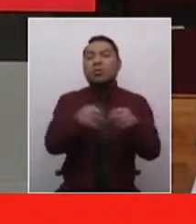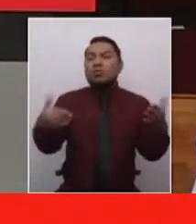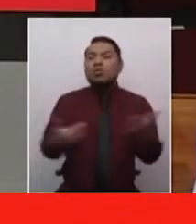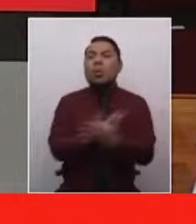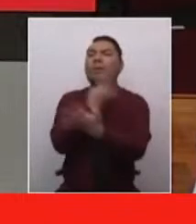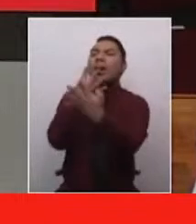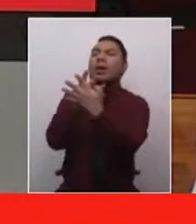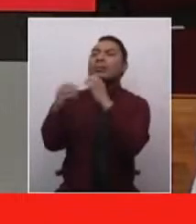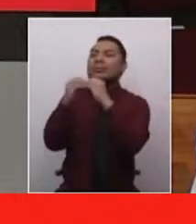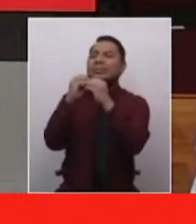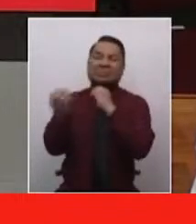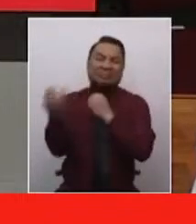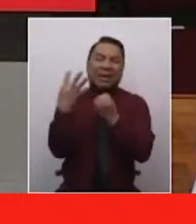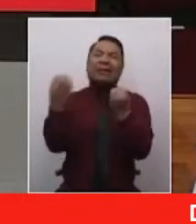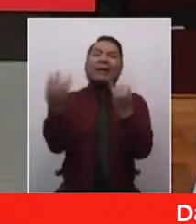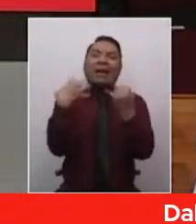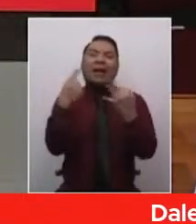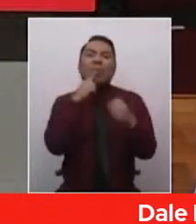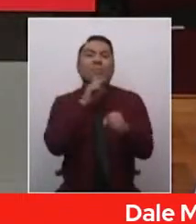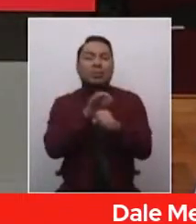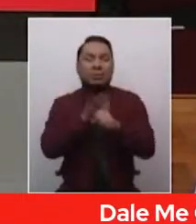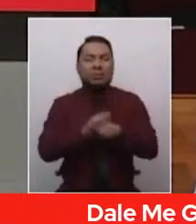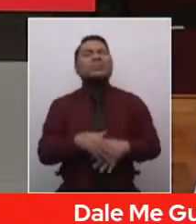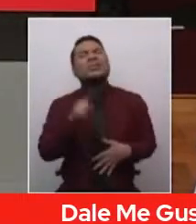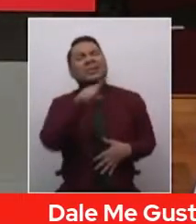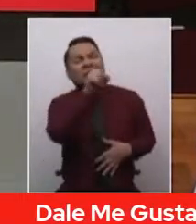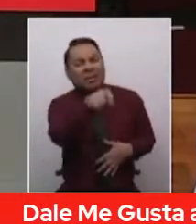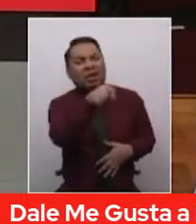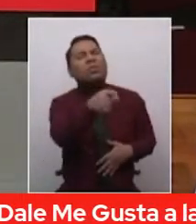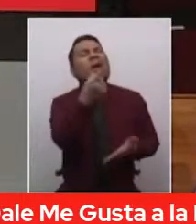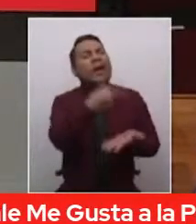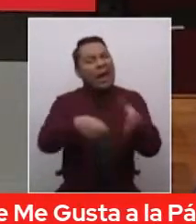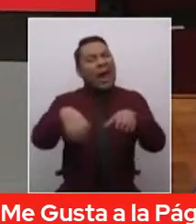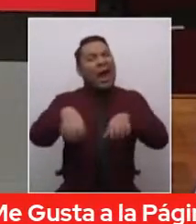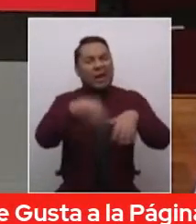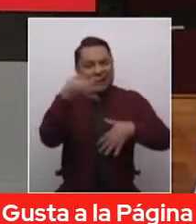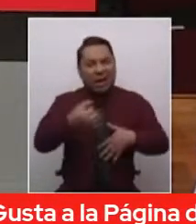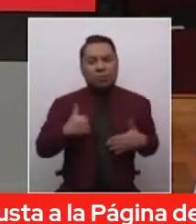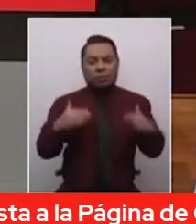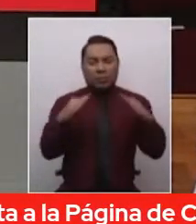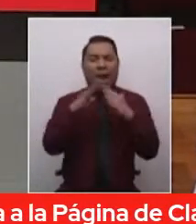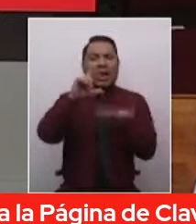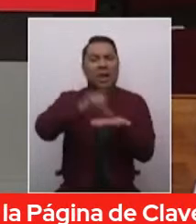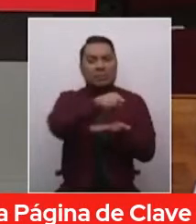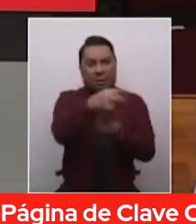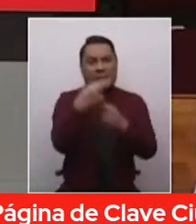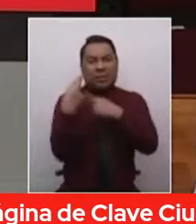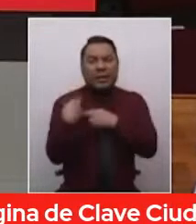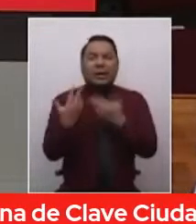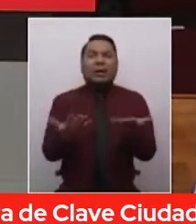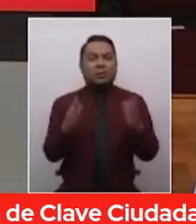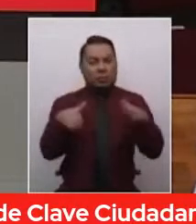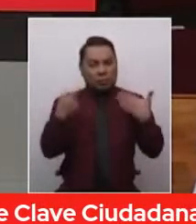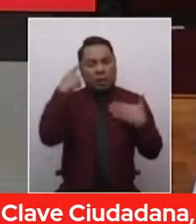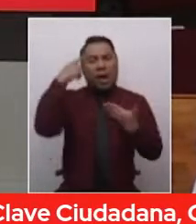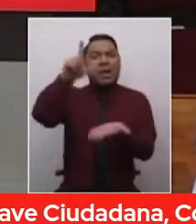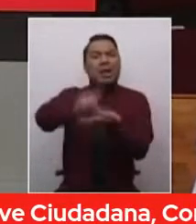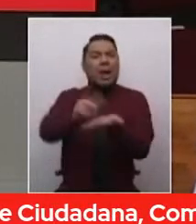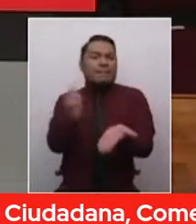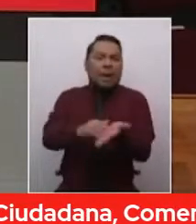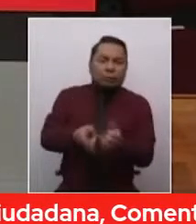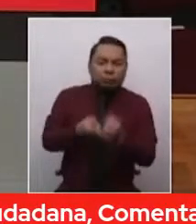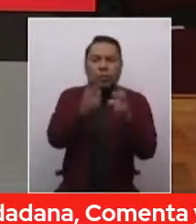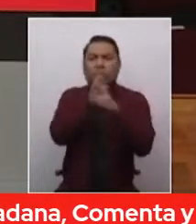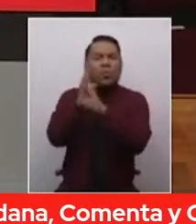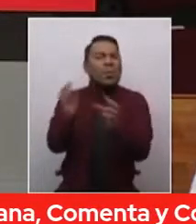penal. ¿Qué es lo que realmente se puede hacer con las facultades y competencias que tiene la Municipalidad de Lima para tener una Lima más